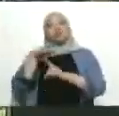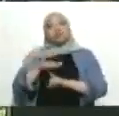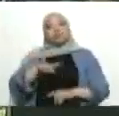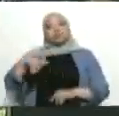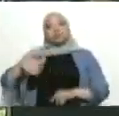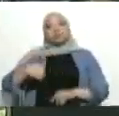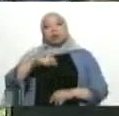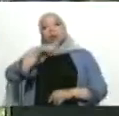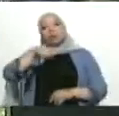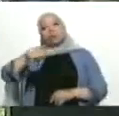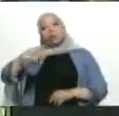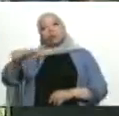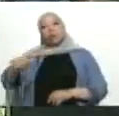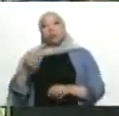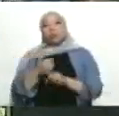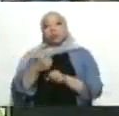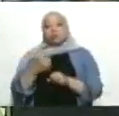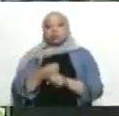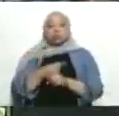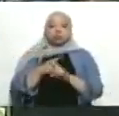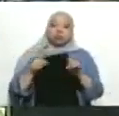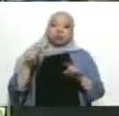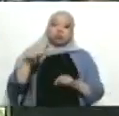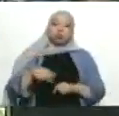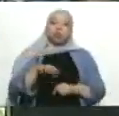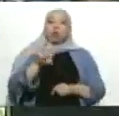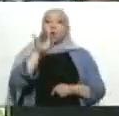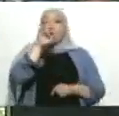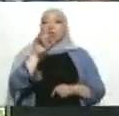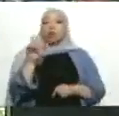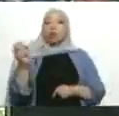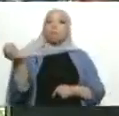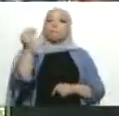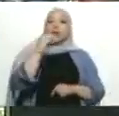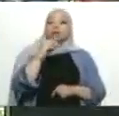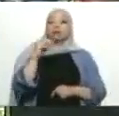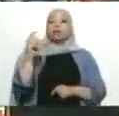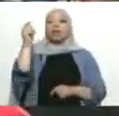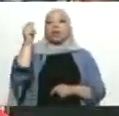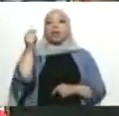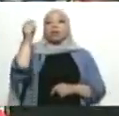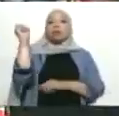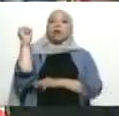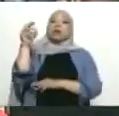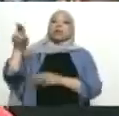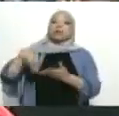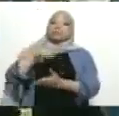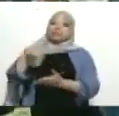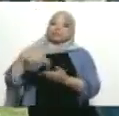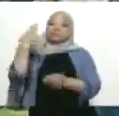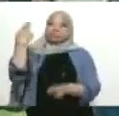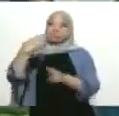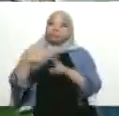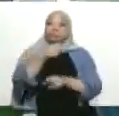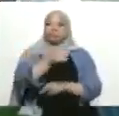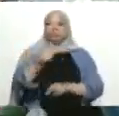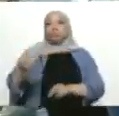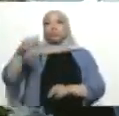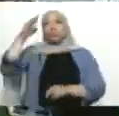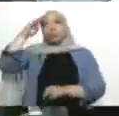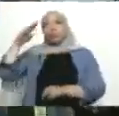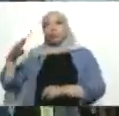nuestra gente, a nuestra ciudadanía. Es por ello que hoy, 4 años más tarde, la Asamblea Nacional le rinde tributo a cada uno de los soldados,